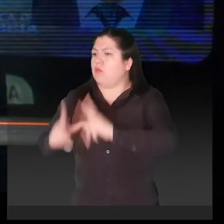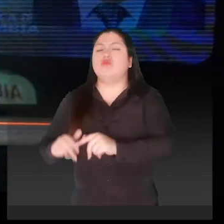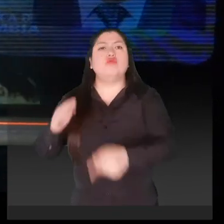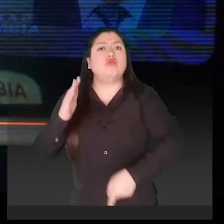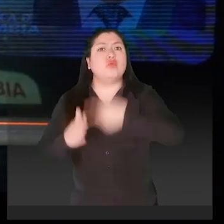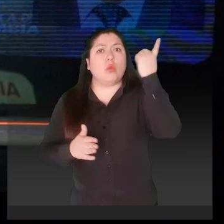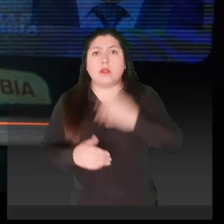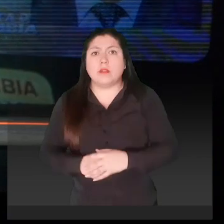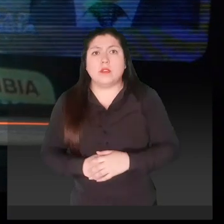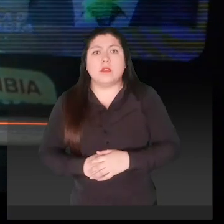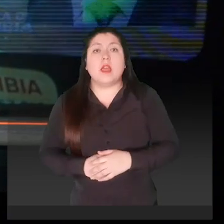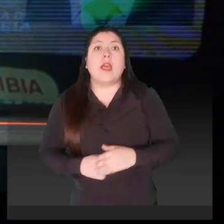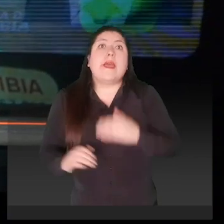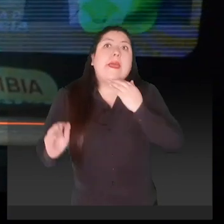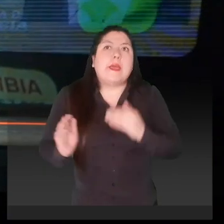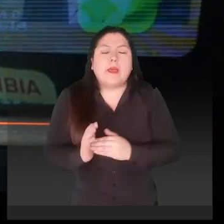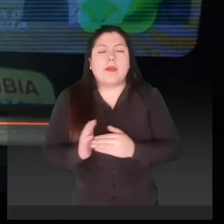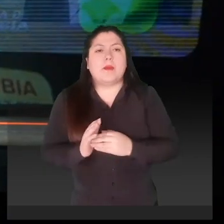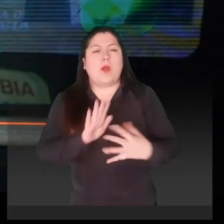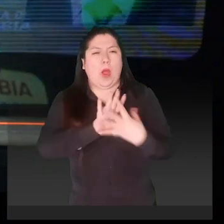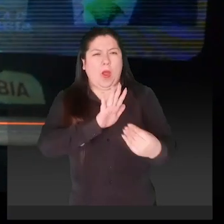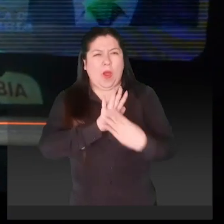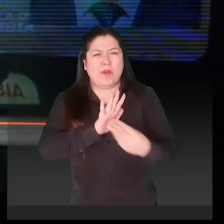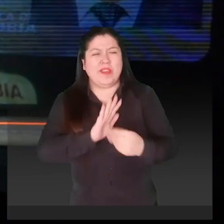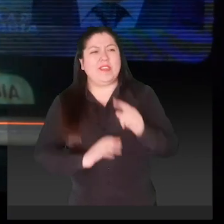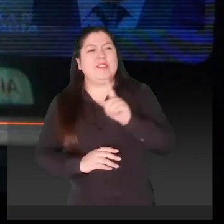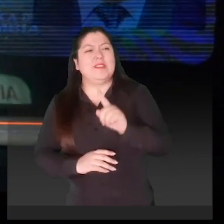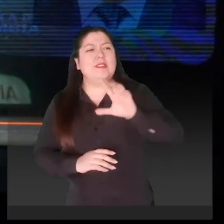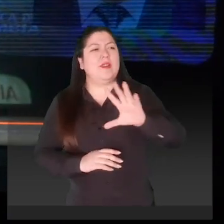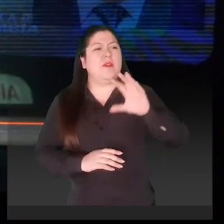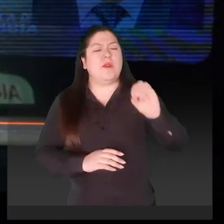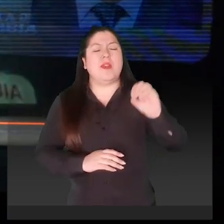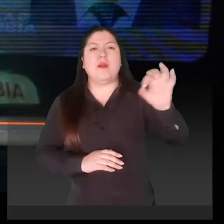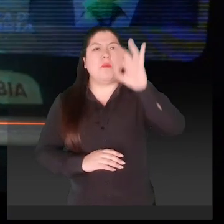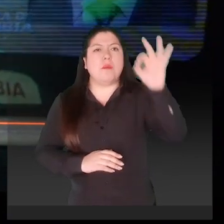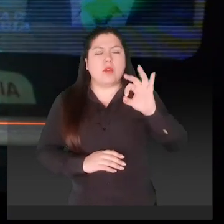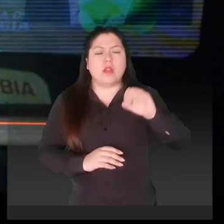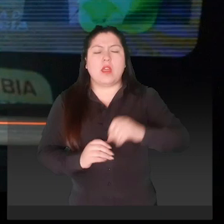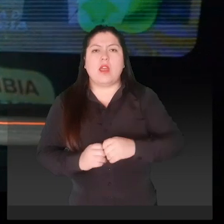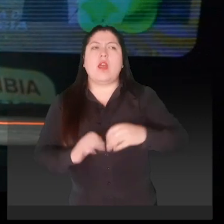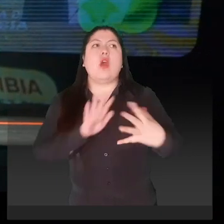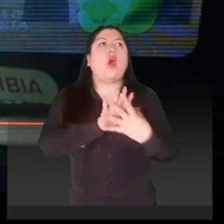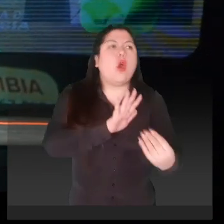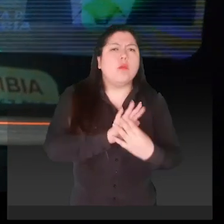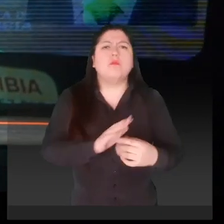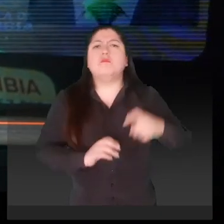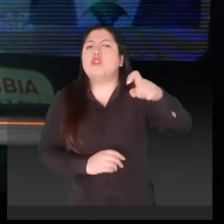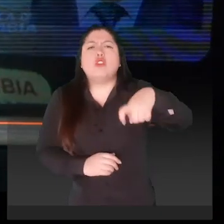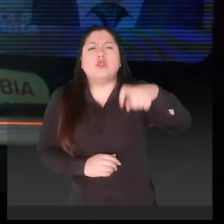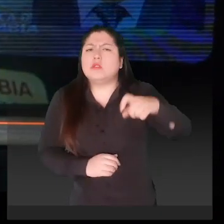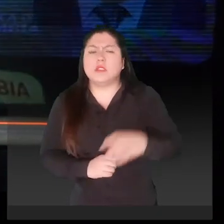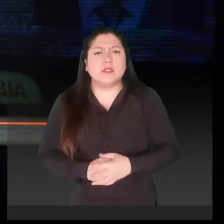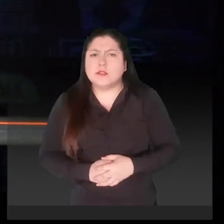esas fotocopias al 150%, ni mucho menos decir, se me perdió el celular. Porque una cosa maravillosa que tiene la aplicación